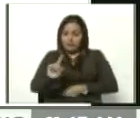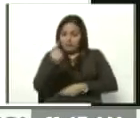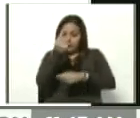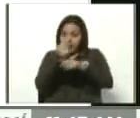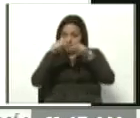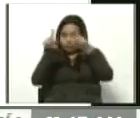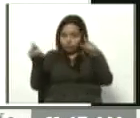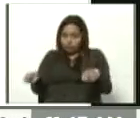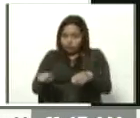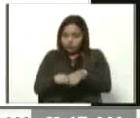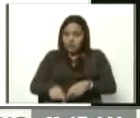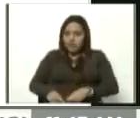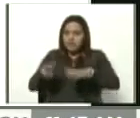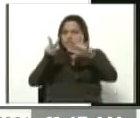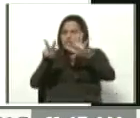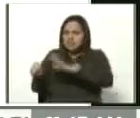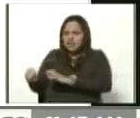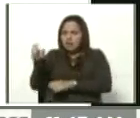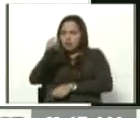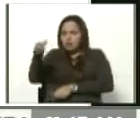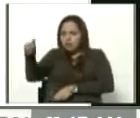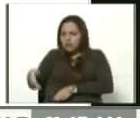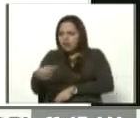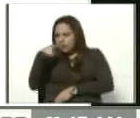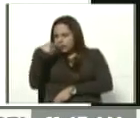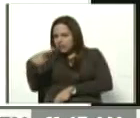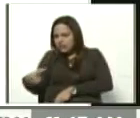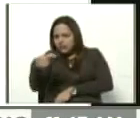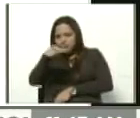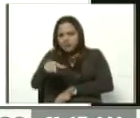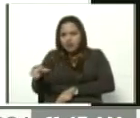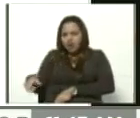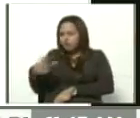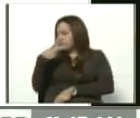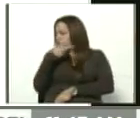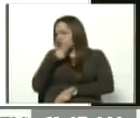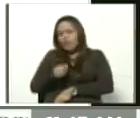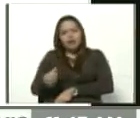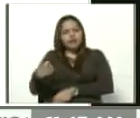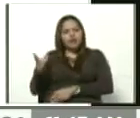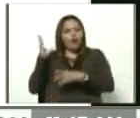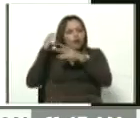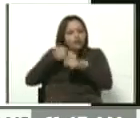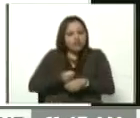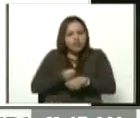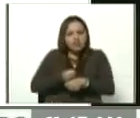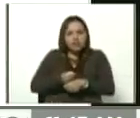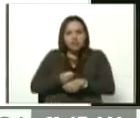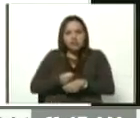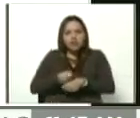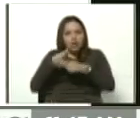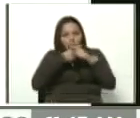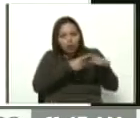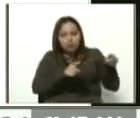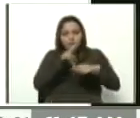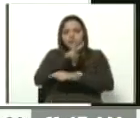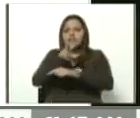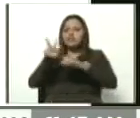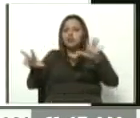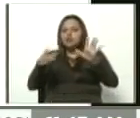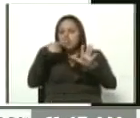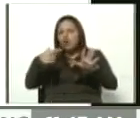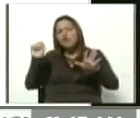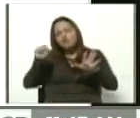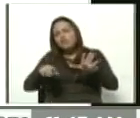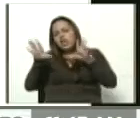fíjense. El 70% de la población o de los encuestados dijeron que no confían y el 28% dijeron que sí confía. ¿Qué se debe esto,